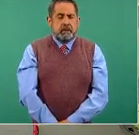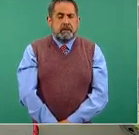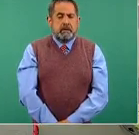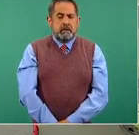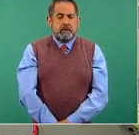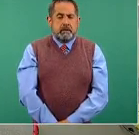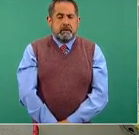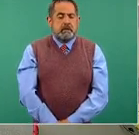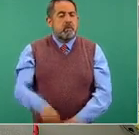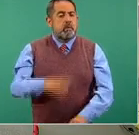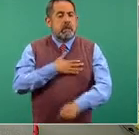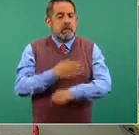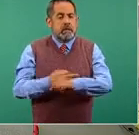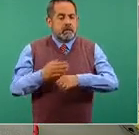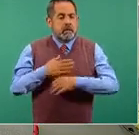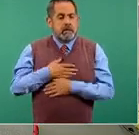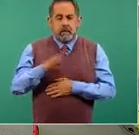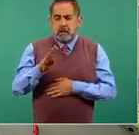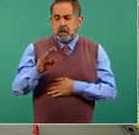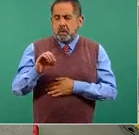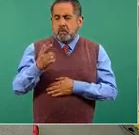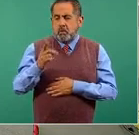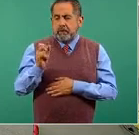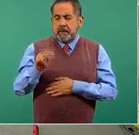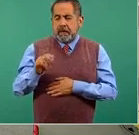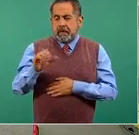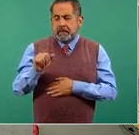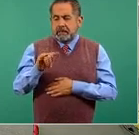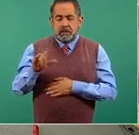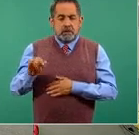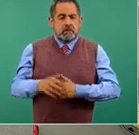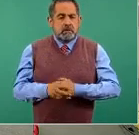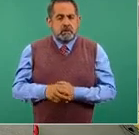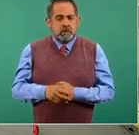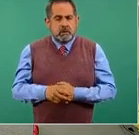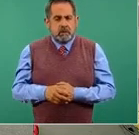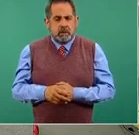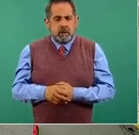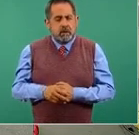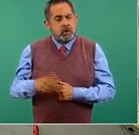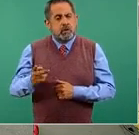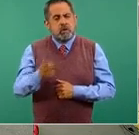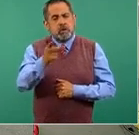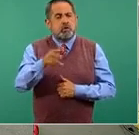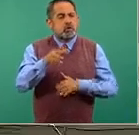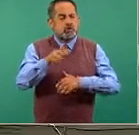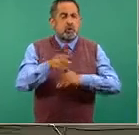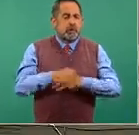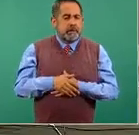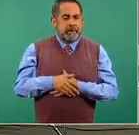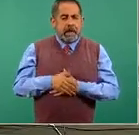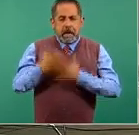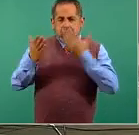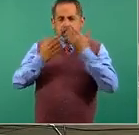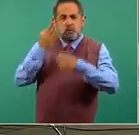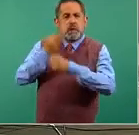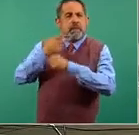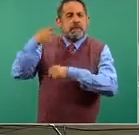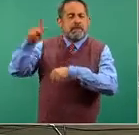Sí, buenas tardes, Bogdán Castillo de Televisa. Le quería preguntar respecto a los estudiantes argentinos